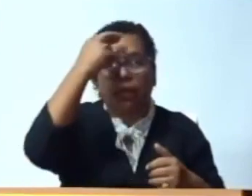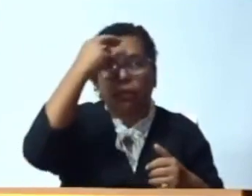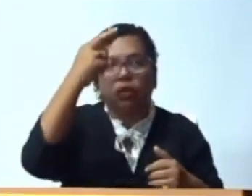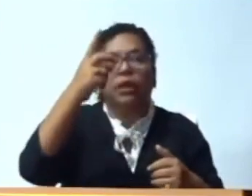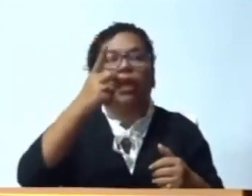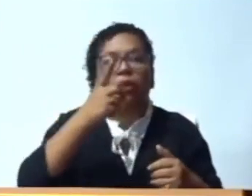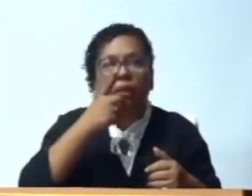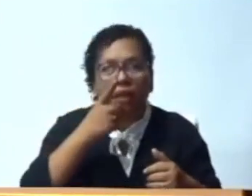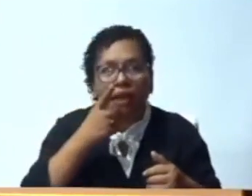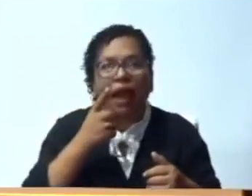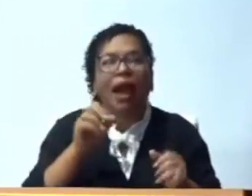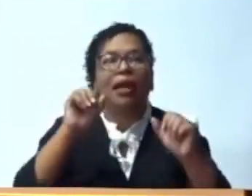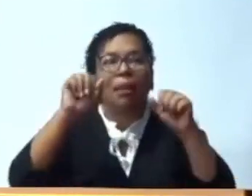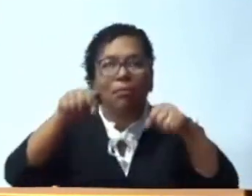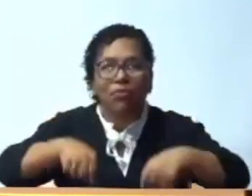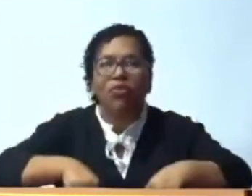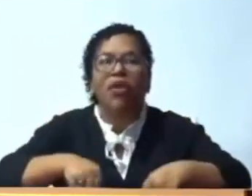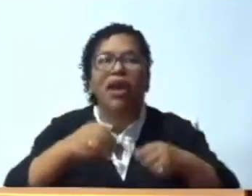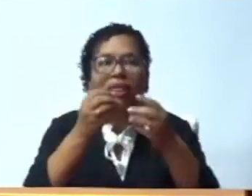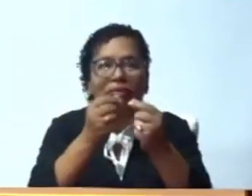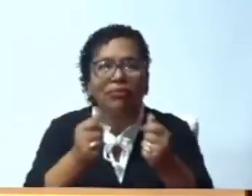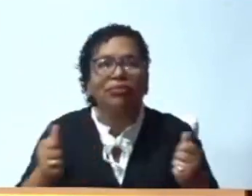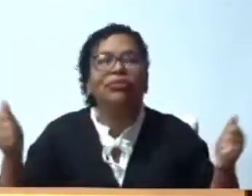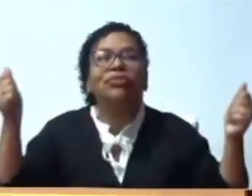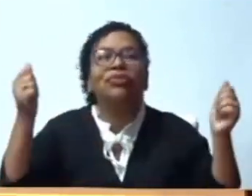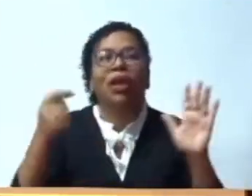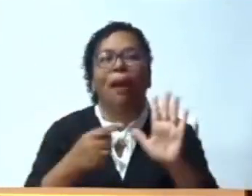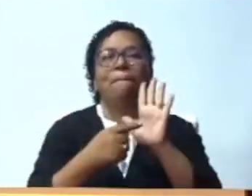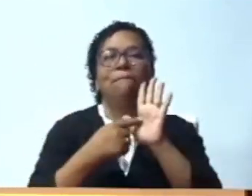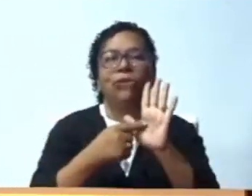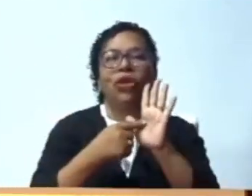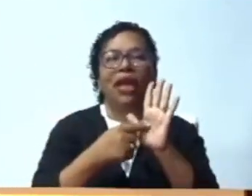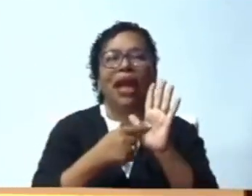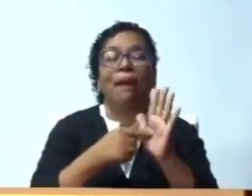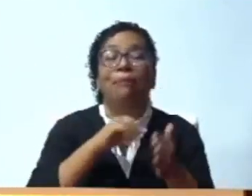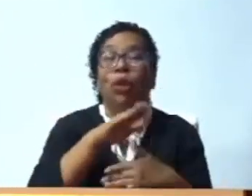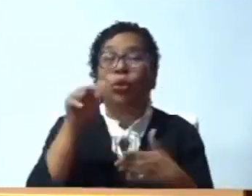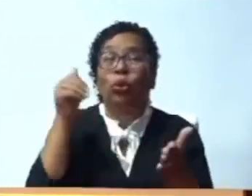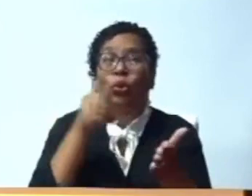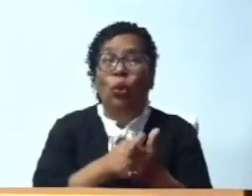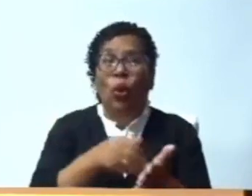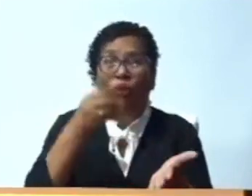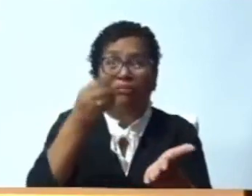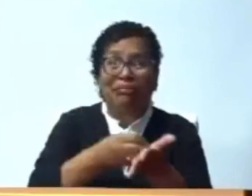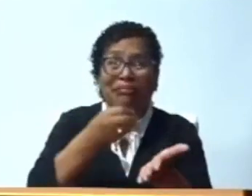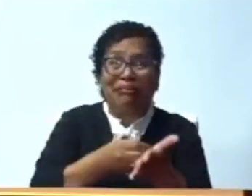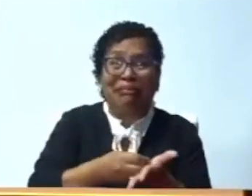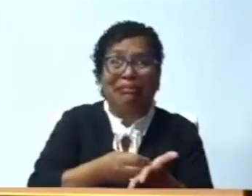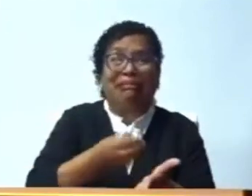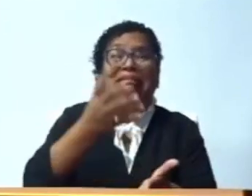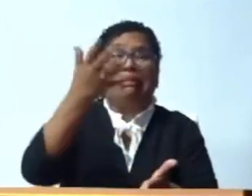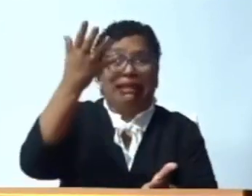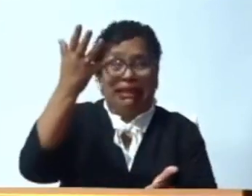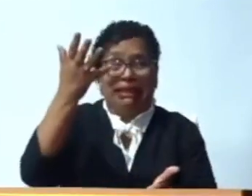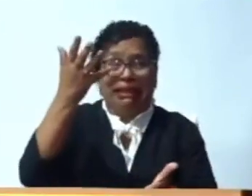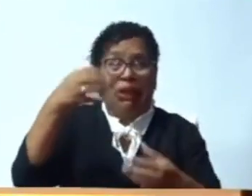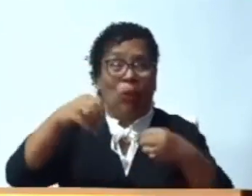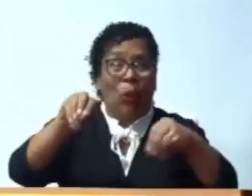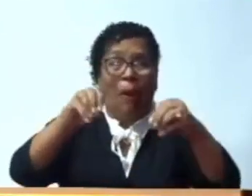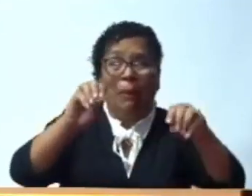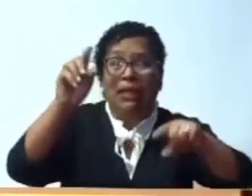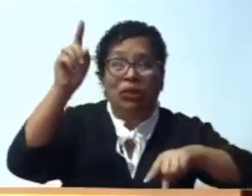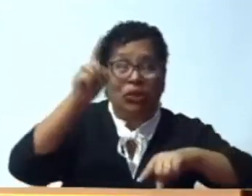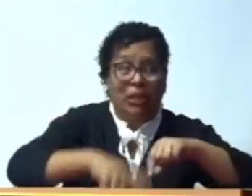el alto costo de la vida el incremento de la delincuencia el